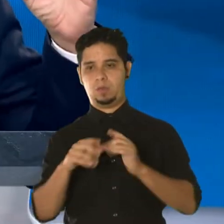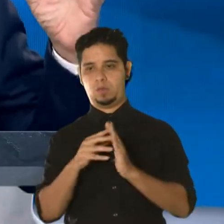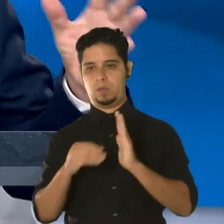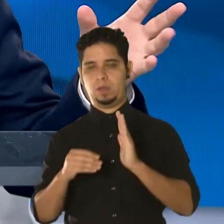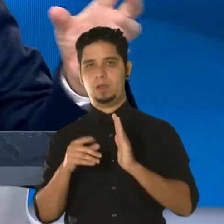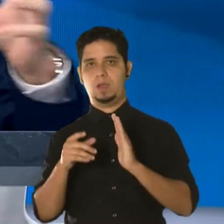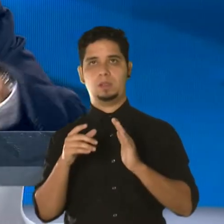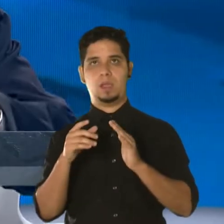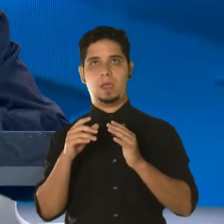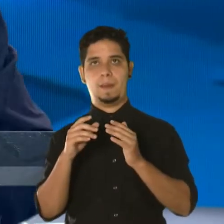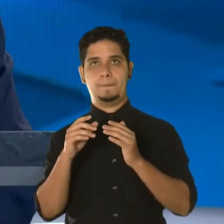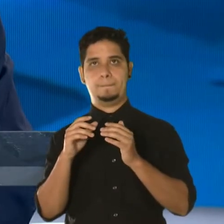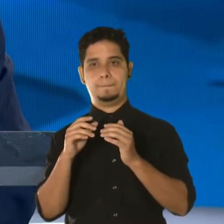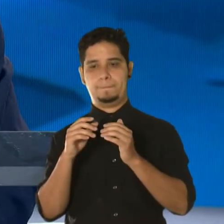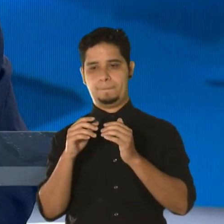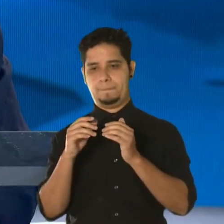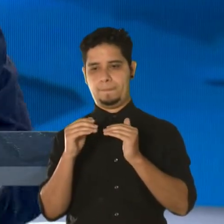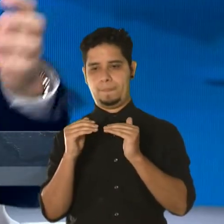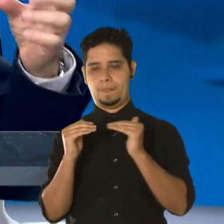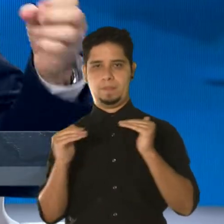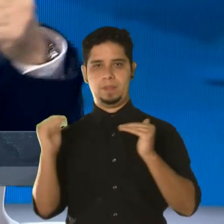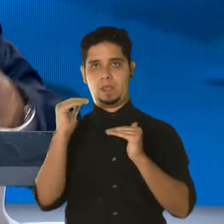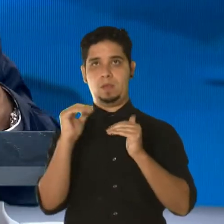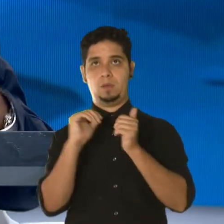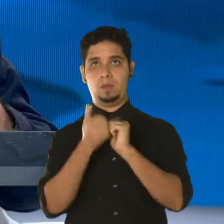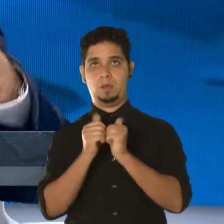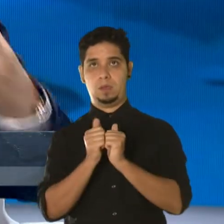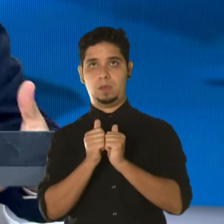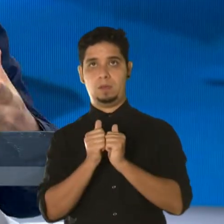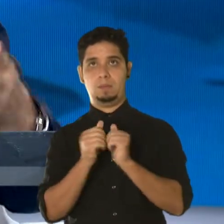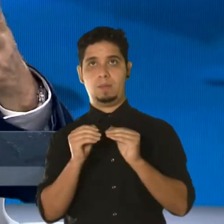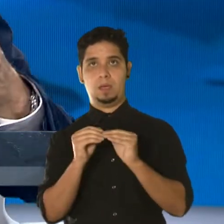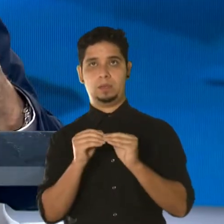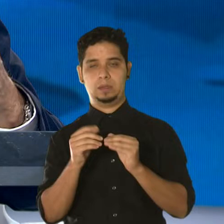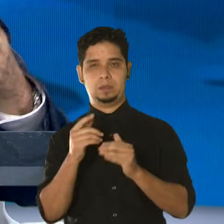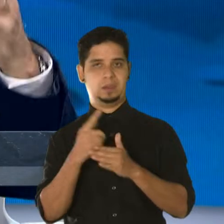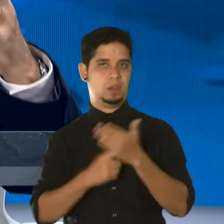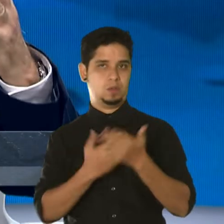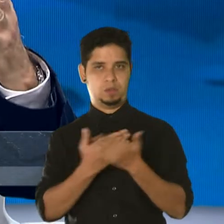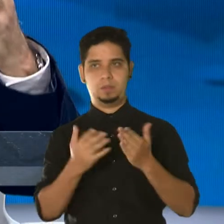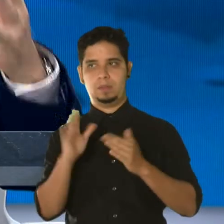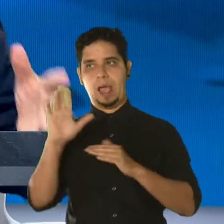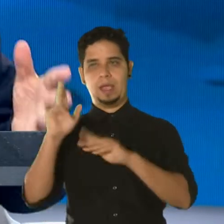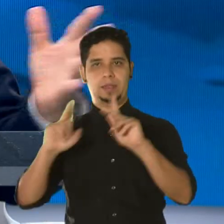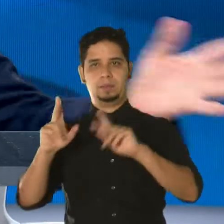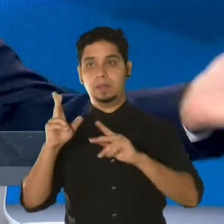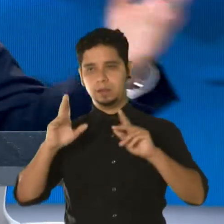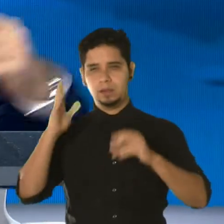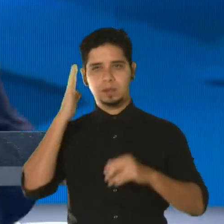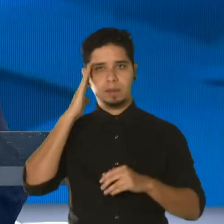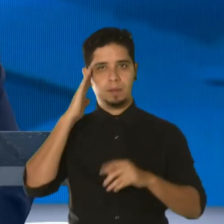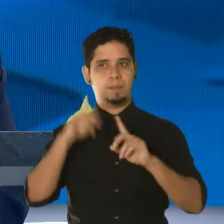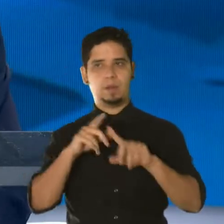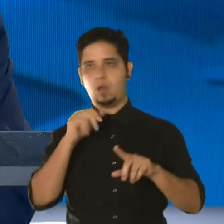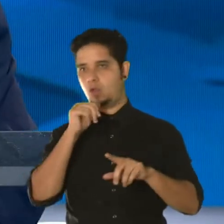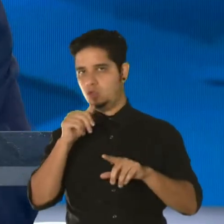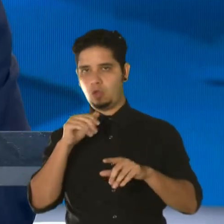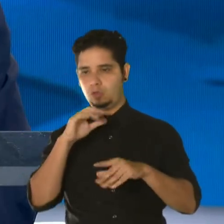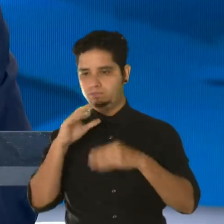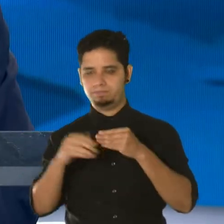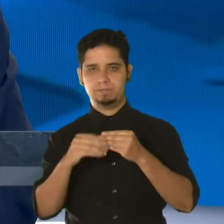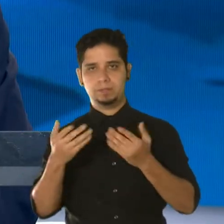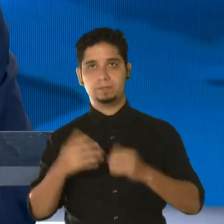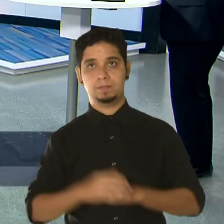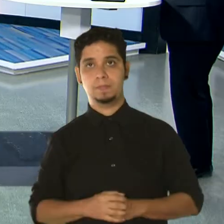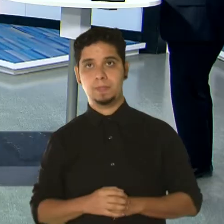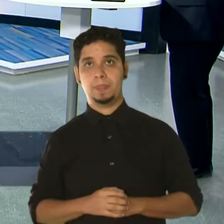ventaja competitiva, la cual es per se de la empresa, es su gente. Y eso es algo que la gente lo sabe y a veces no lo practica. Eso es así. Y ahí